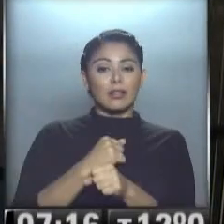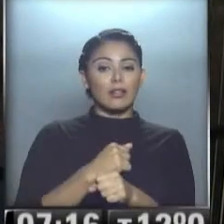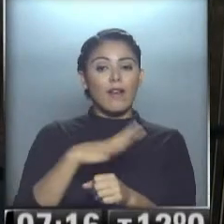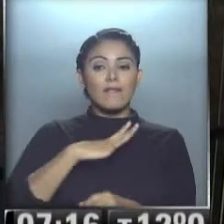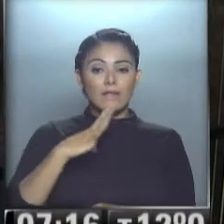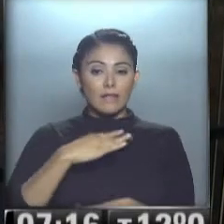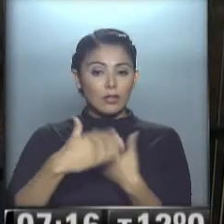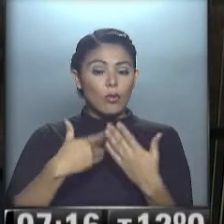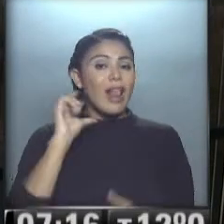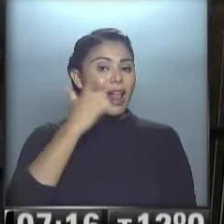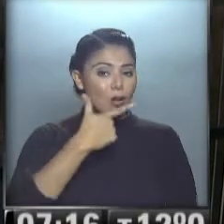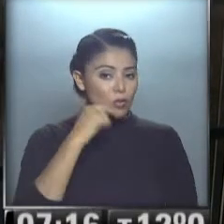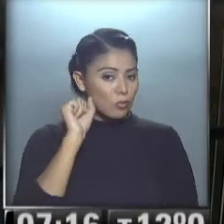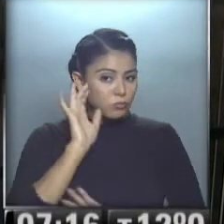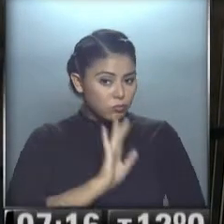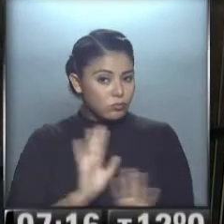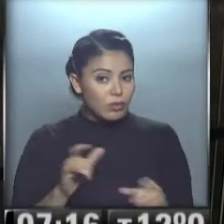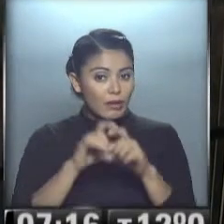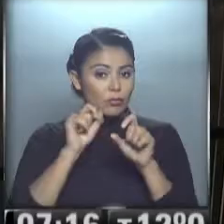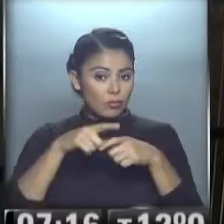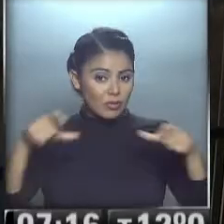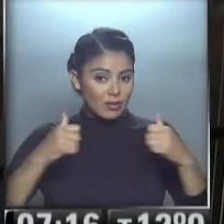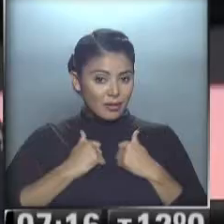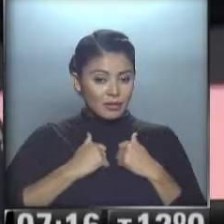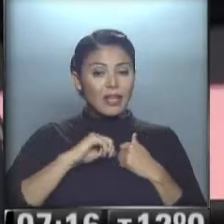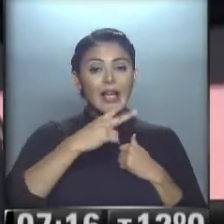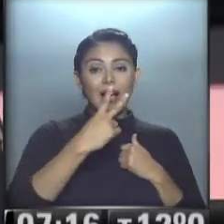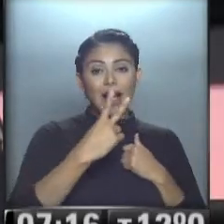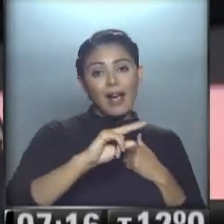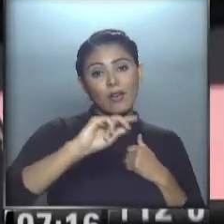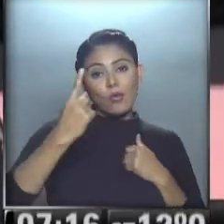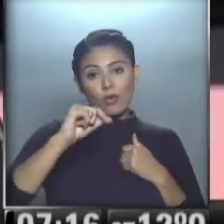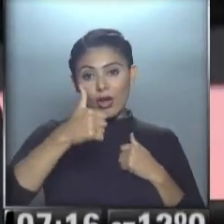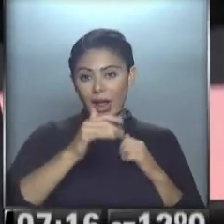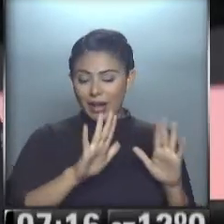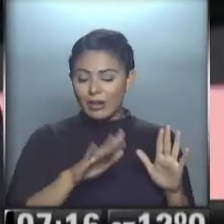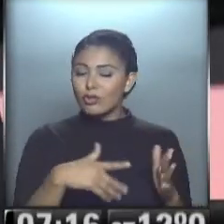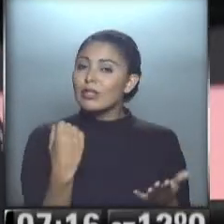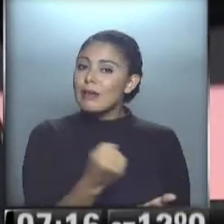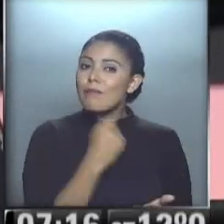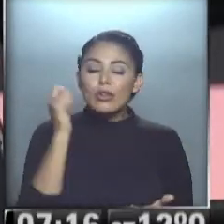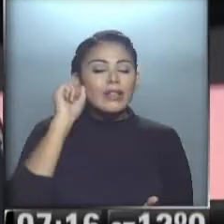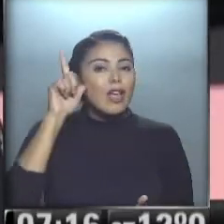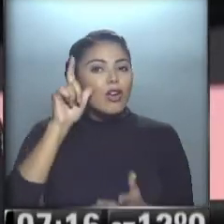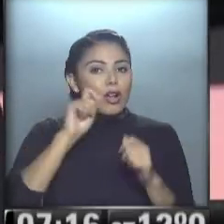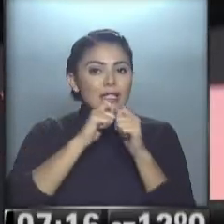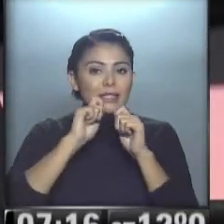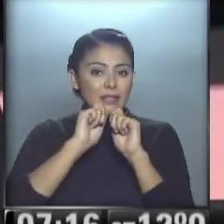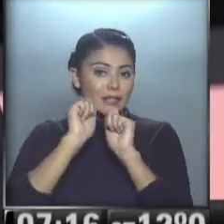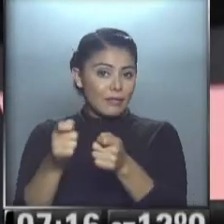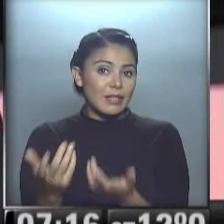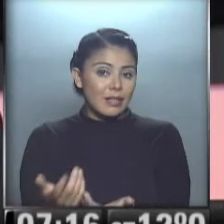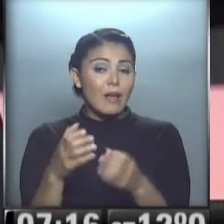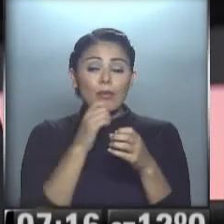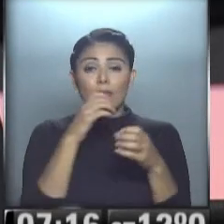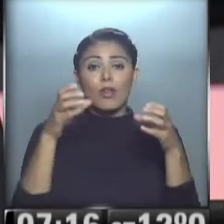ida. Lanús ya jugó en cancha de Lanús y ganó 2-1. Por eso digo de la importancia del gol de visitante. Santos Laguna, que hoy puede